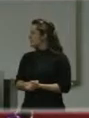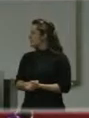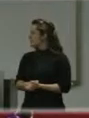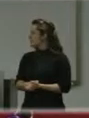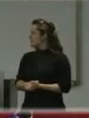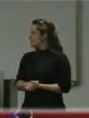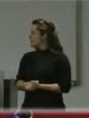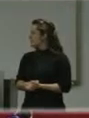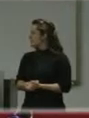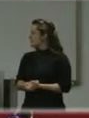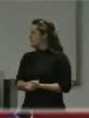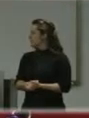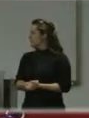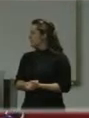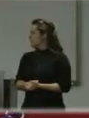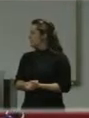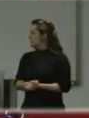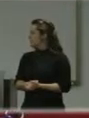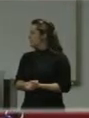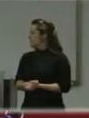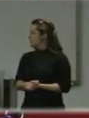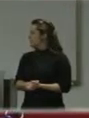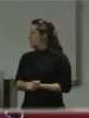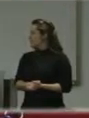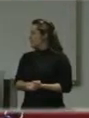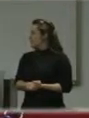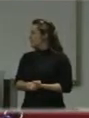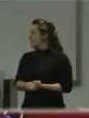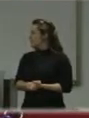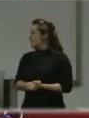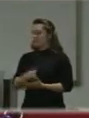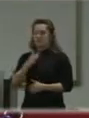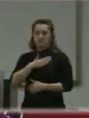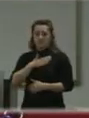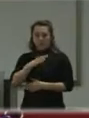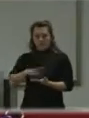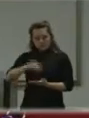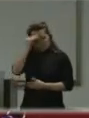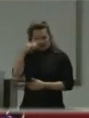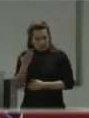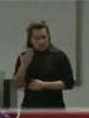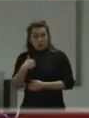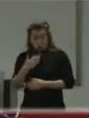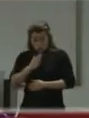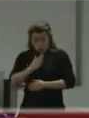Me podría conocer a mí y a mí a mí a mí y a mi cuerpo